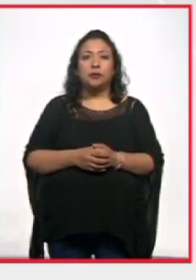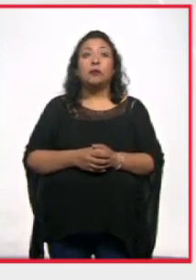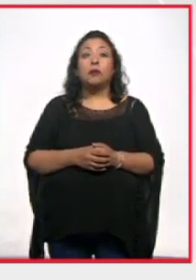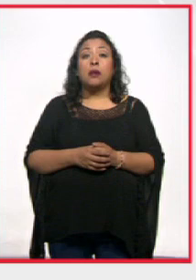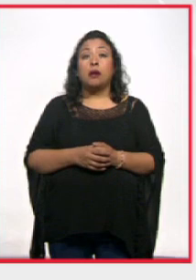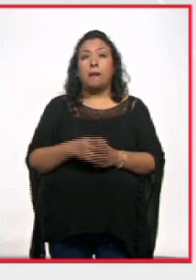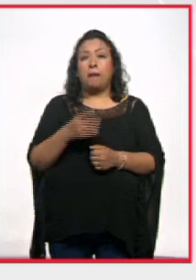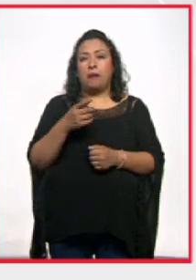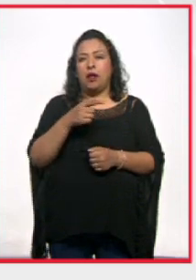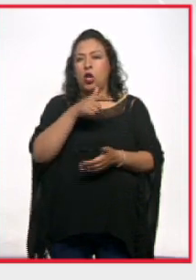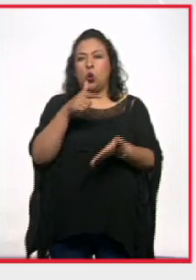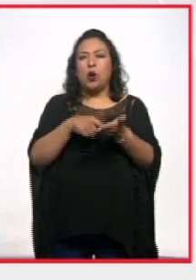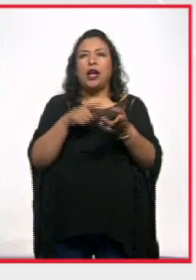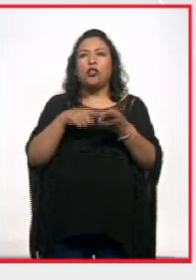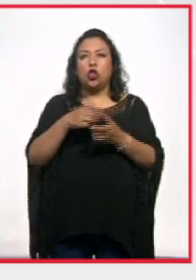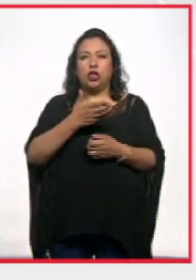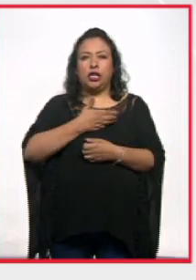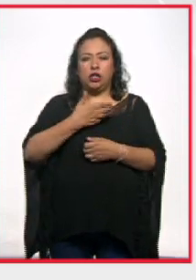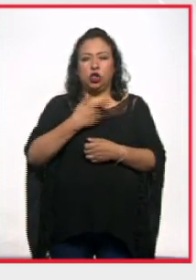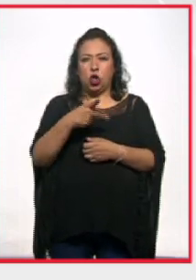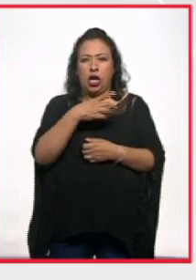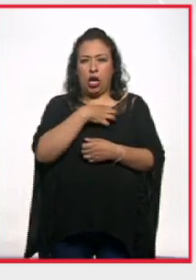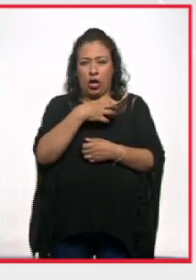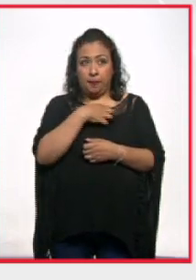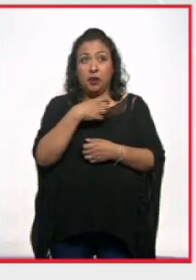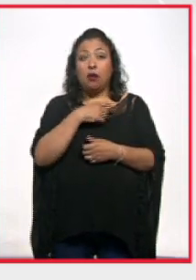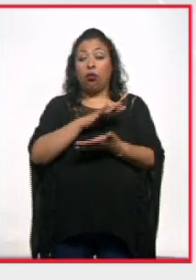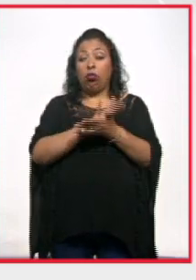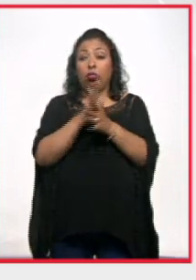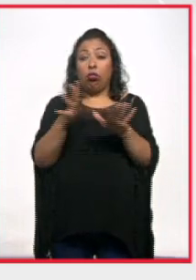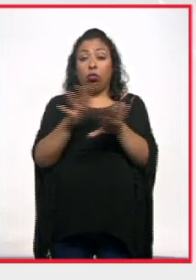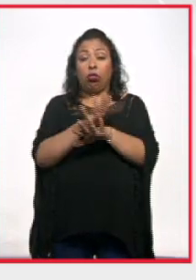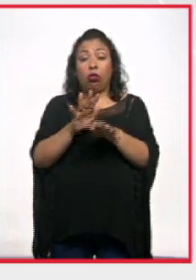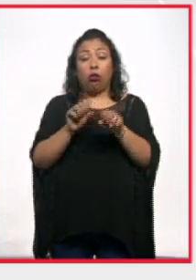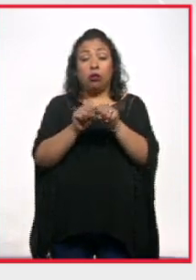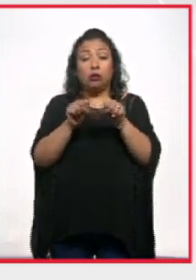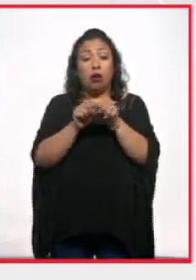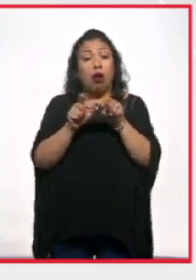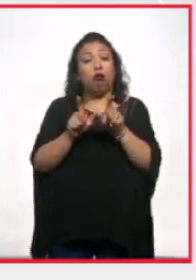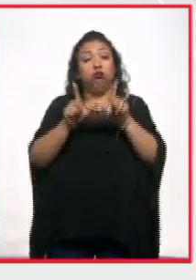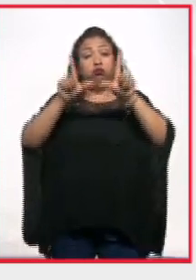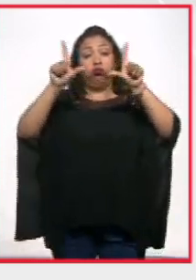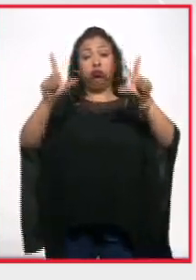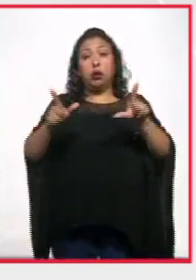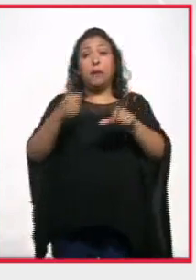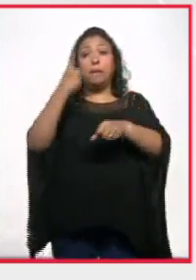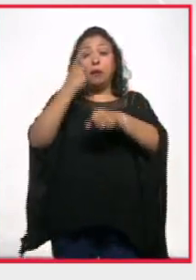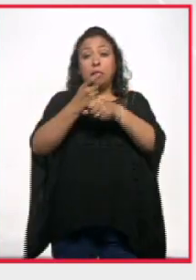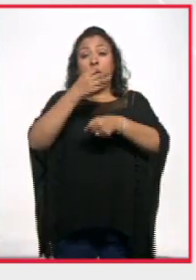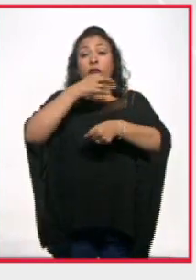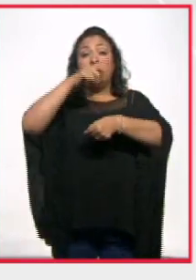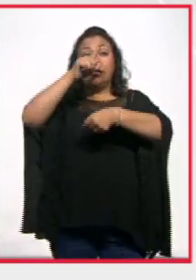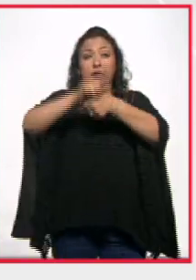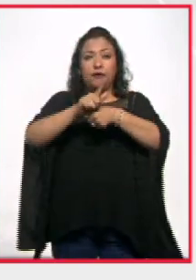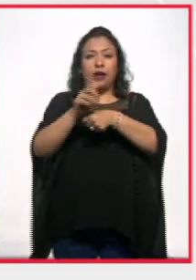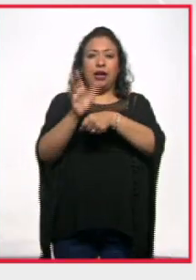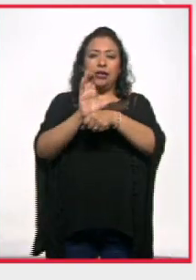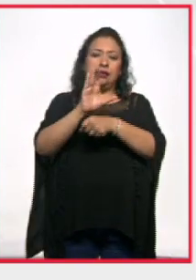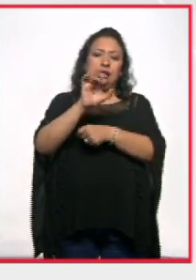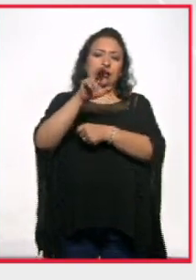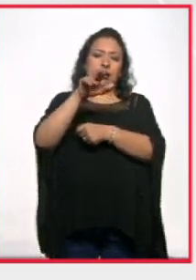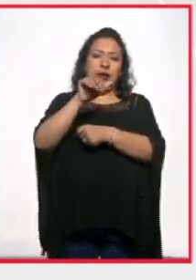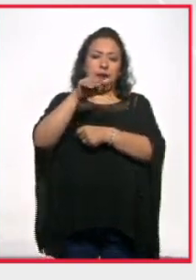El primer cuadro de la capital mexicana se convertirá en una gran sala de cine para acoger la primera edición del Festival Cinema Ciudad de